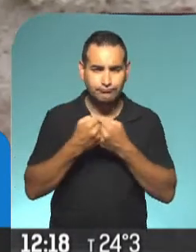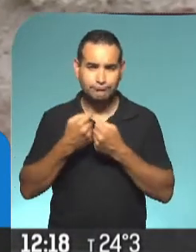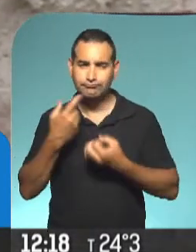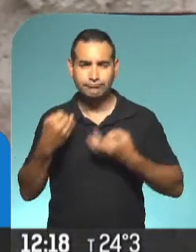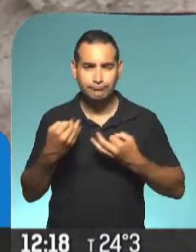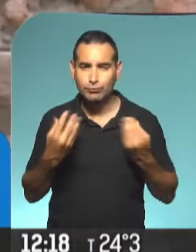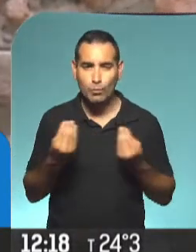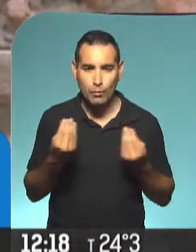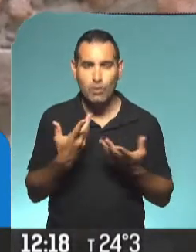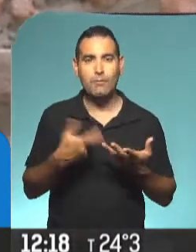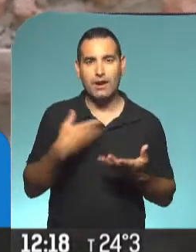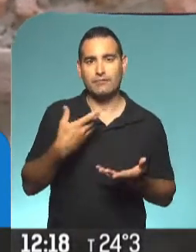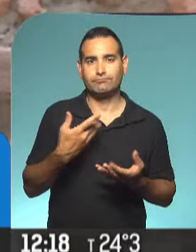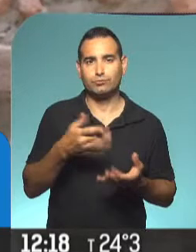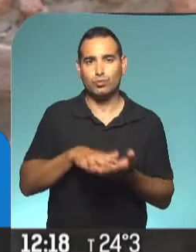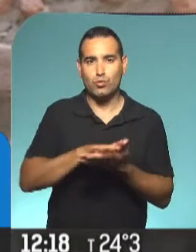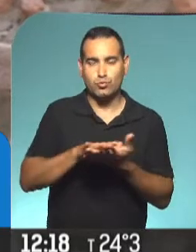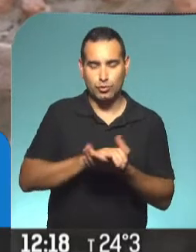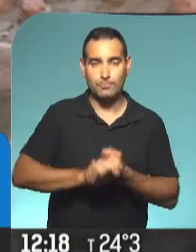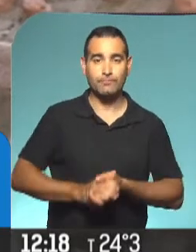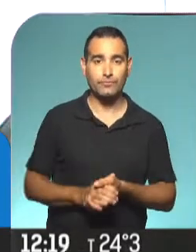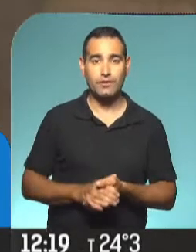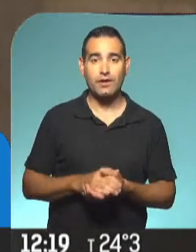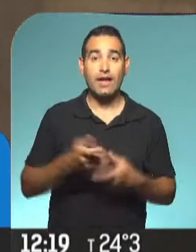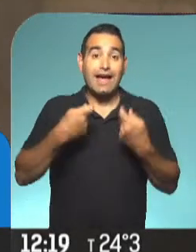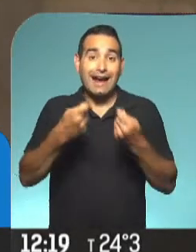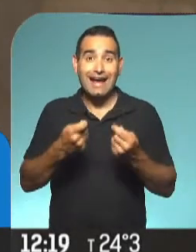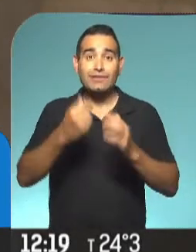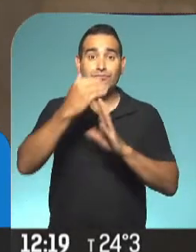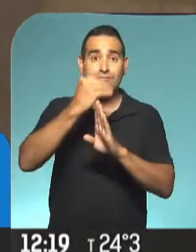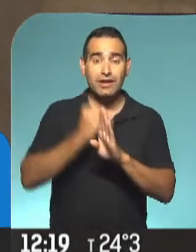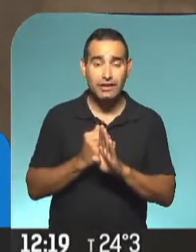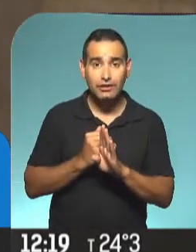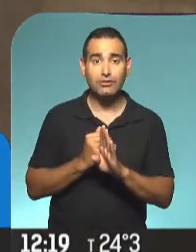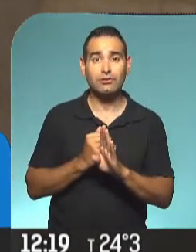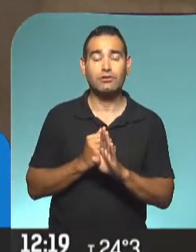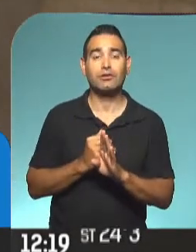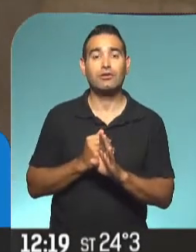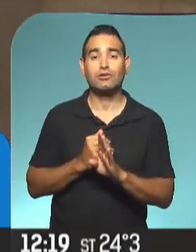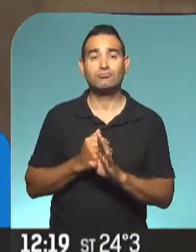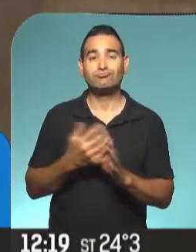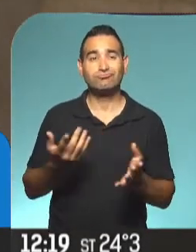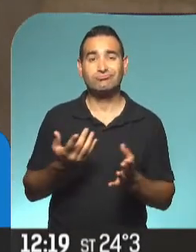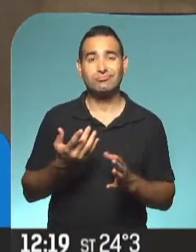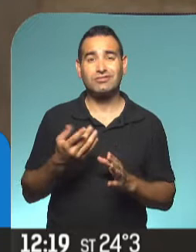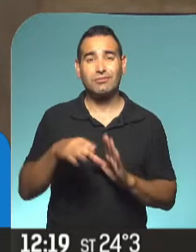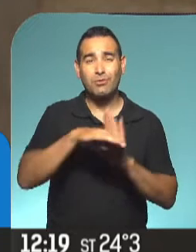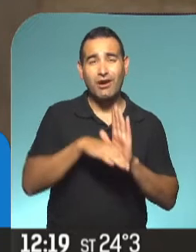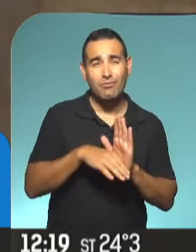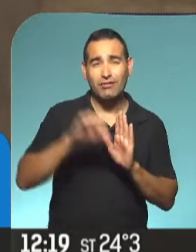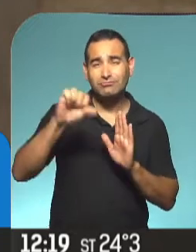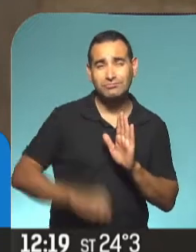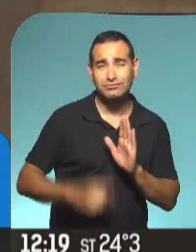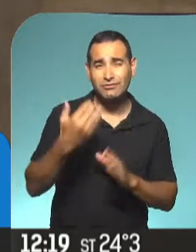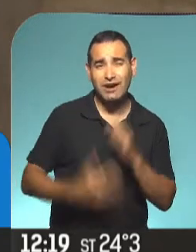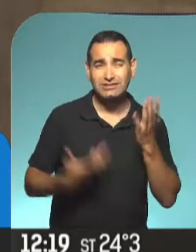desvíos para poder responder. Los programas de recorte de gasto en procesos recesivos, lo único que hace históricamente es ahogar, profundizar aún